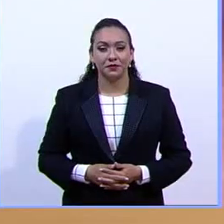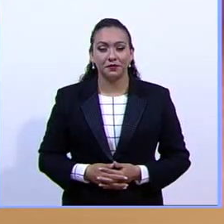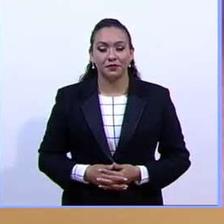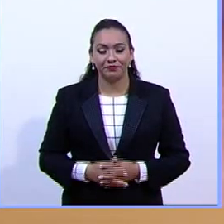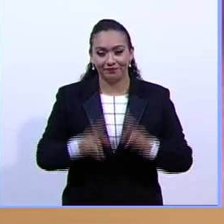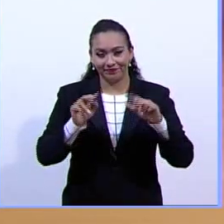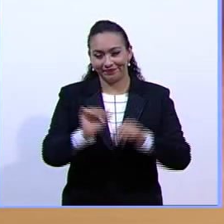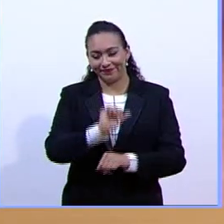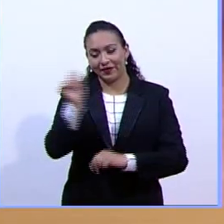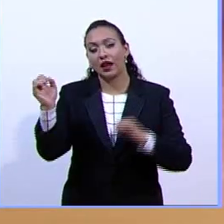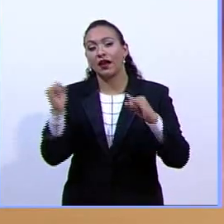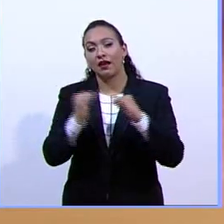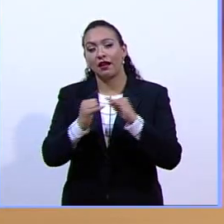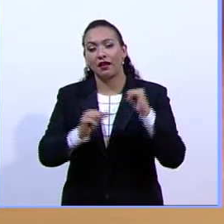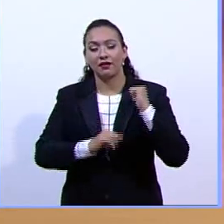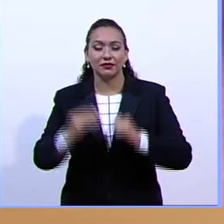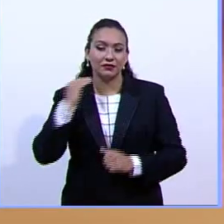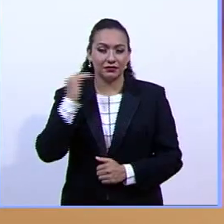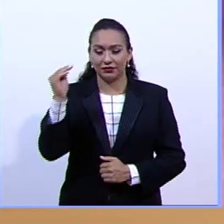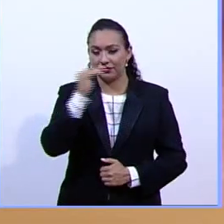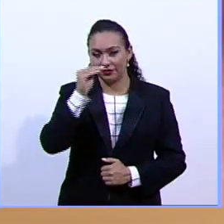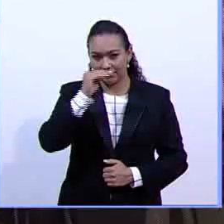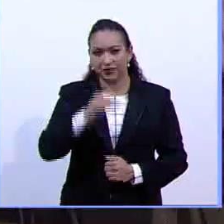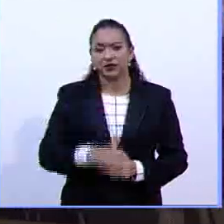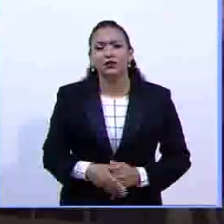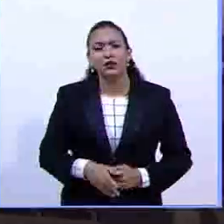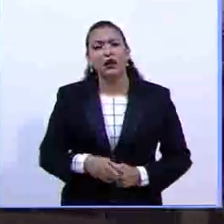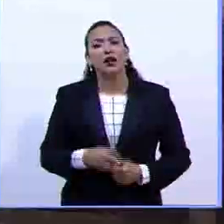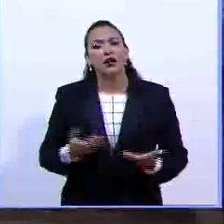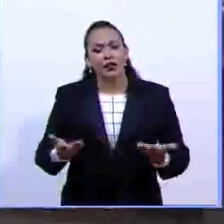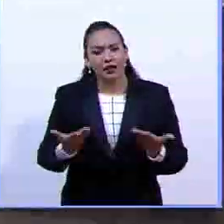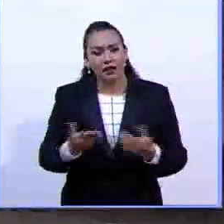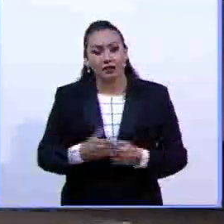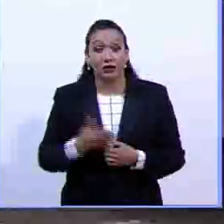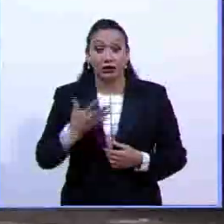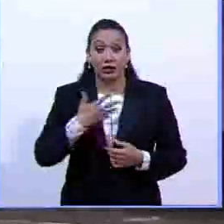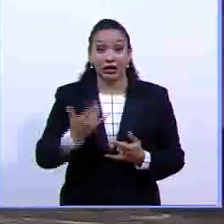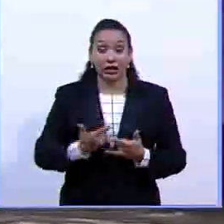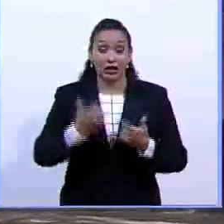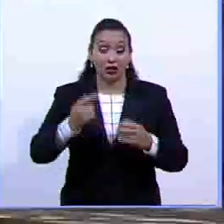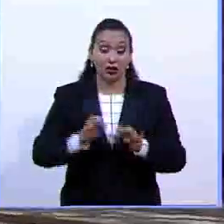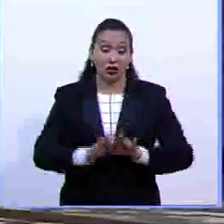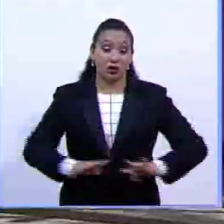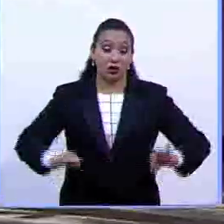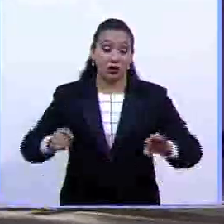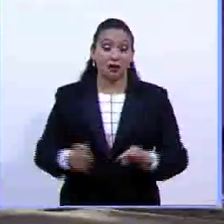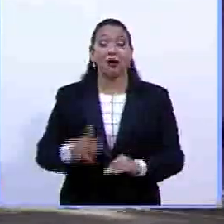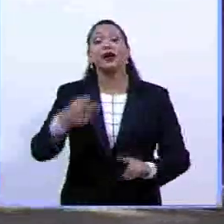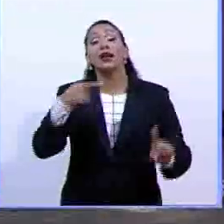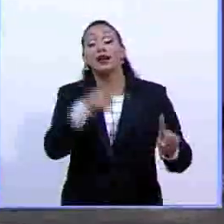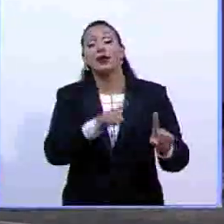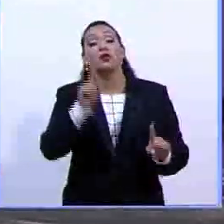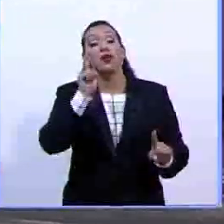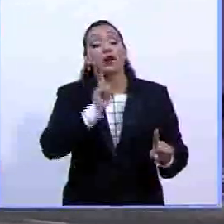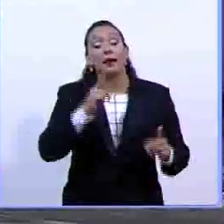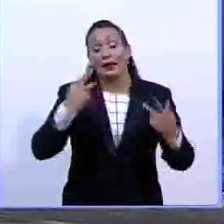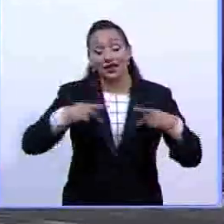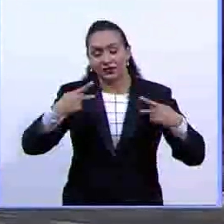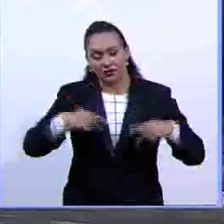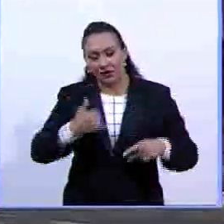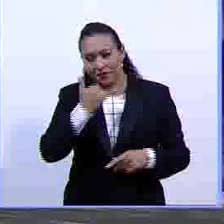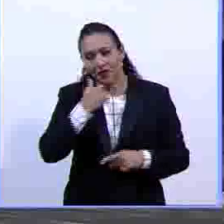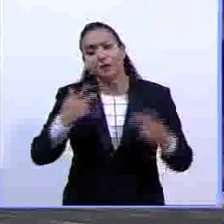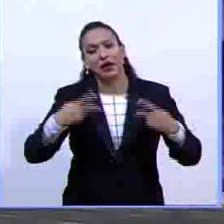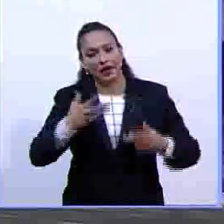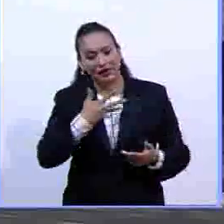En otro tema, el Instituto Federal de Defensoría Pública obtuvo una resolución histórica a favor de una persona con discapacidad psicosocial, a